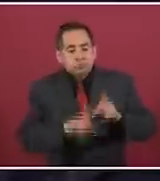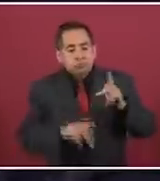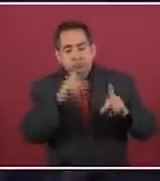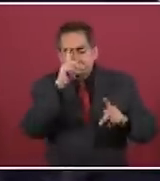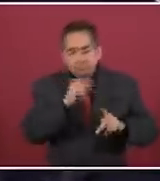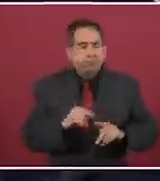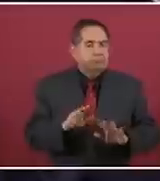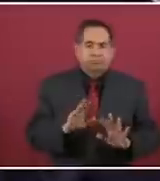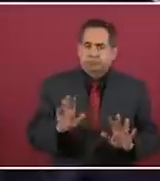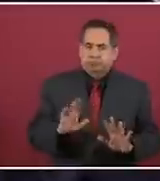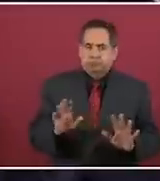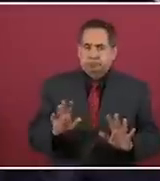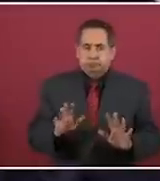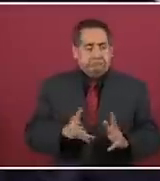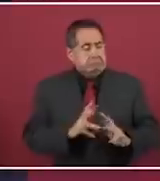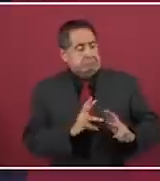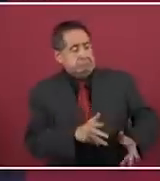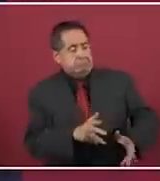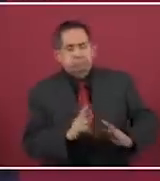medias.